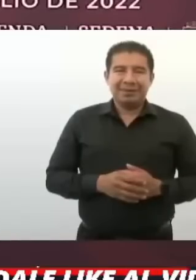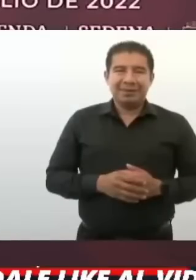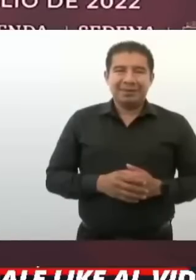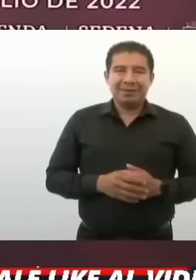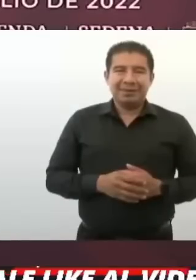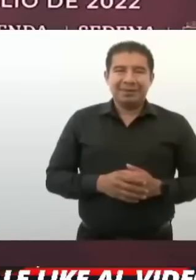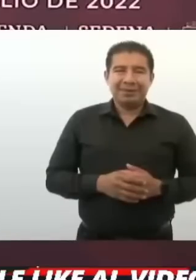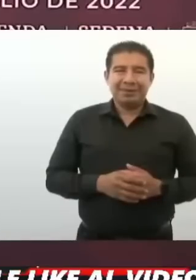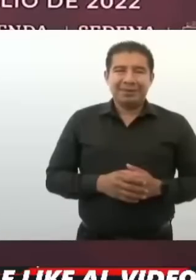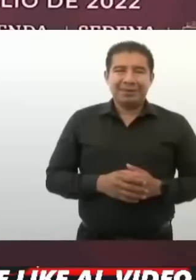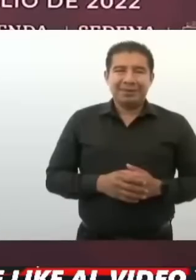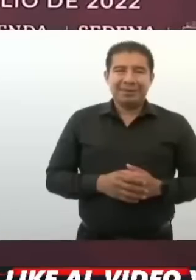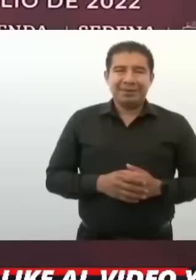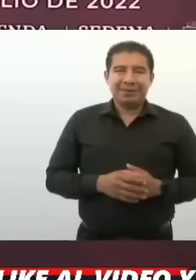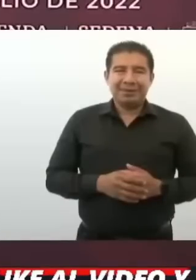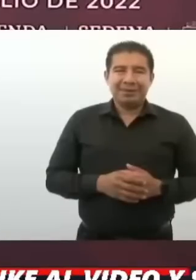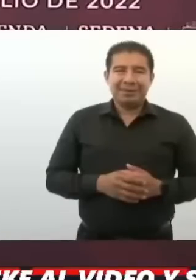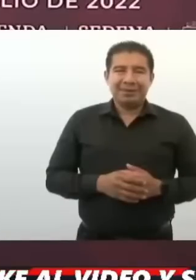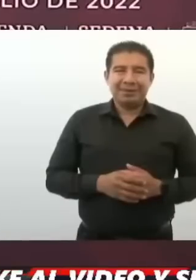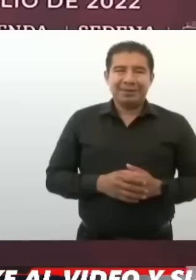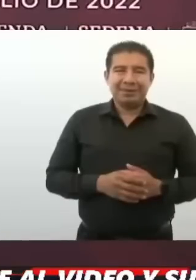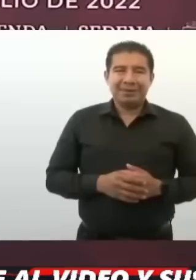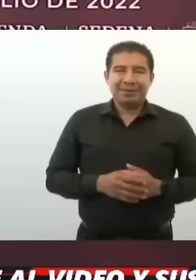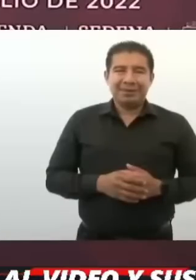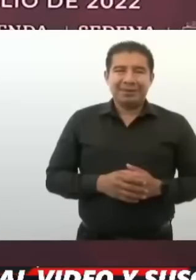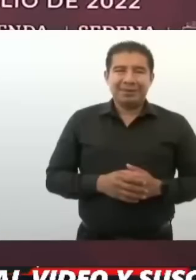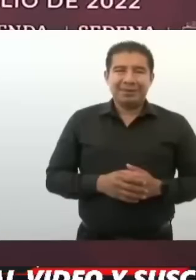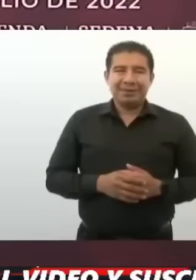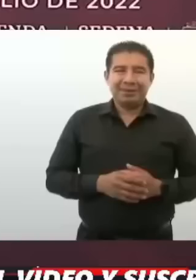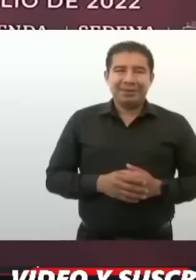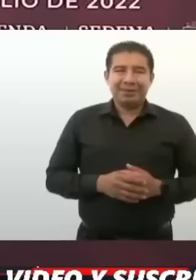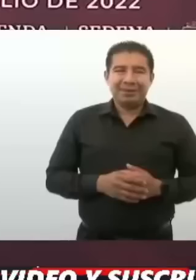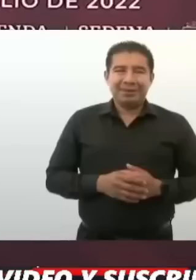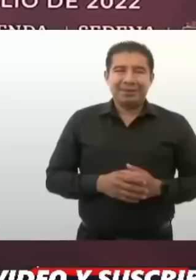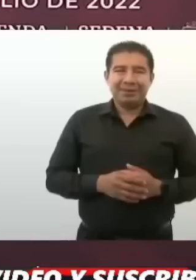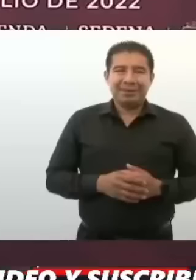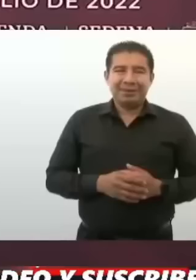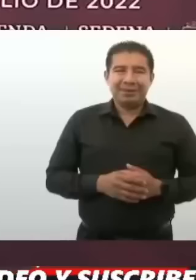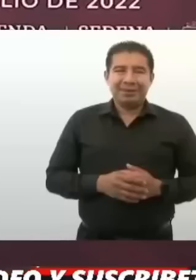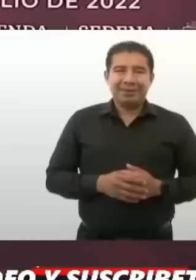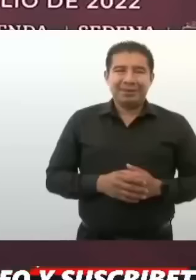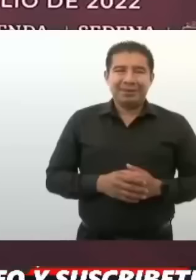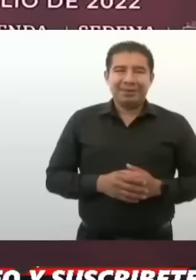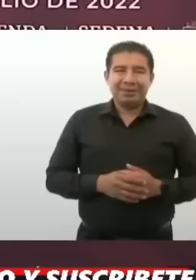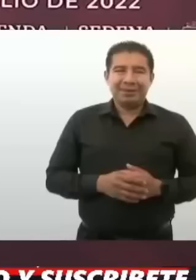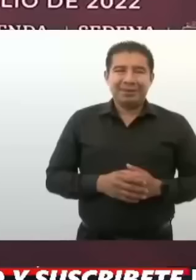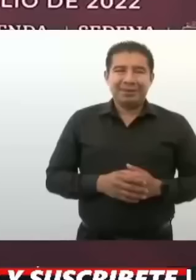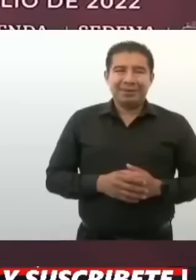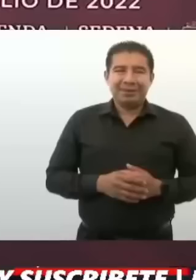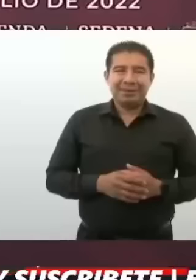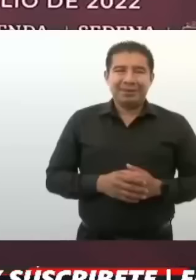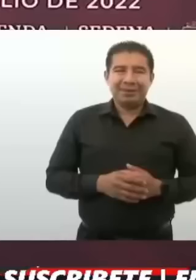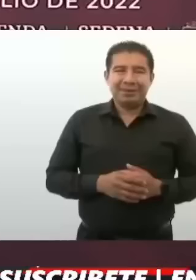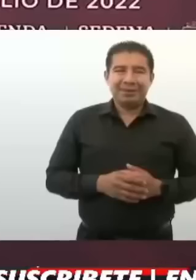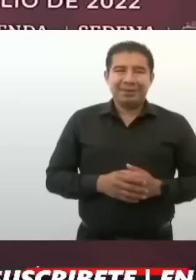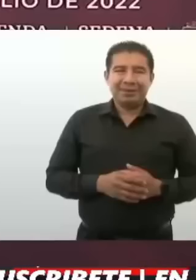Tú eres uno de esos tres grandes presidentes, le gritan al presidente Andrés Manuel López Obrador, y vean cómo siguió, agradeció